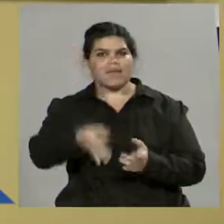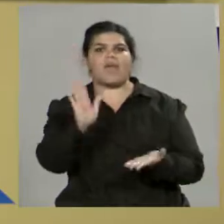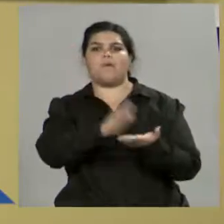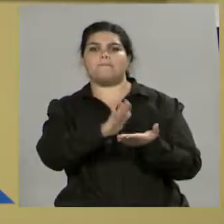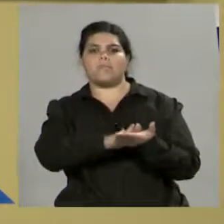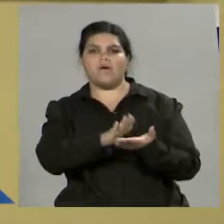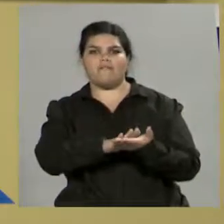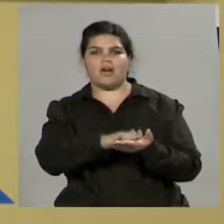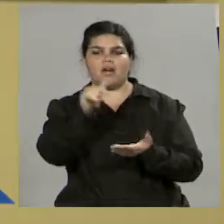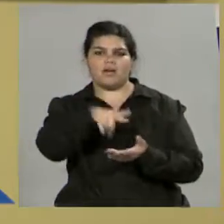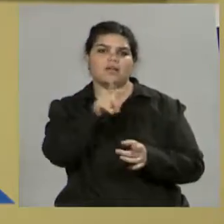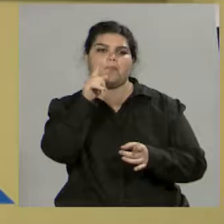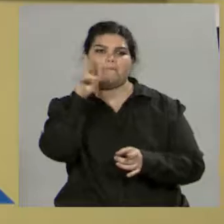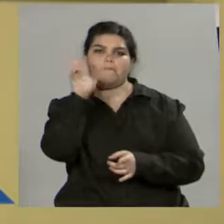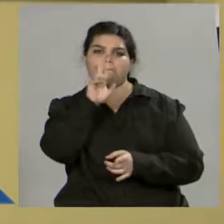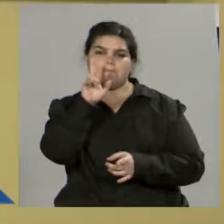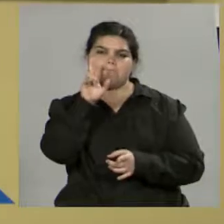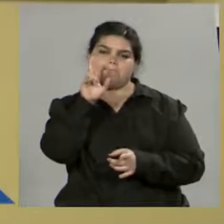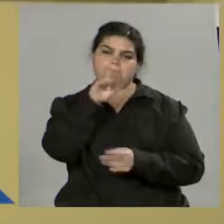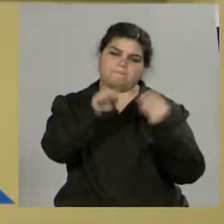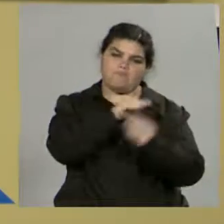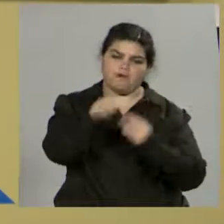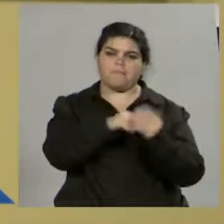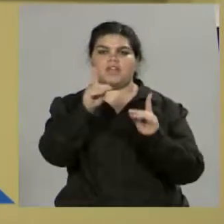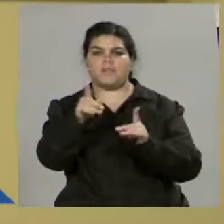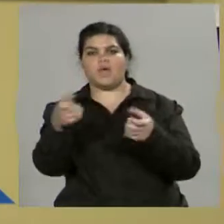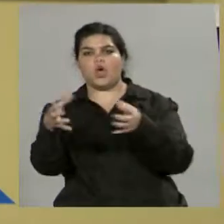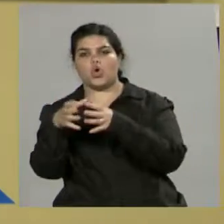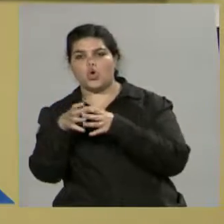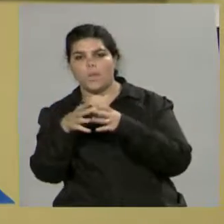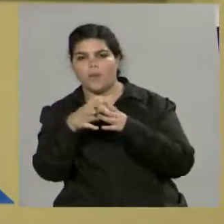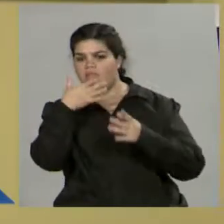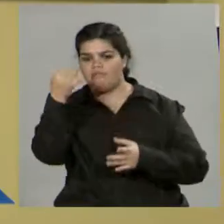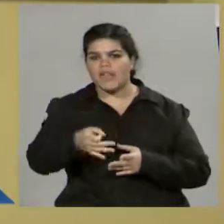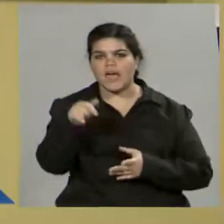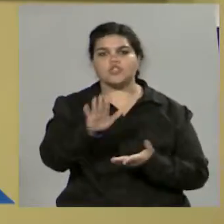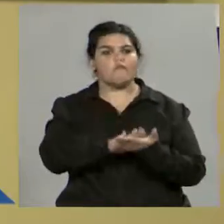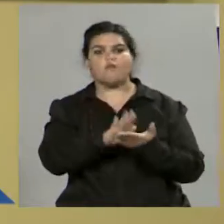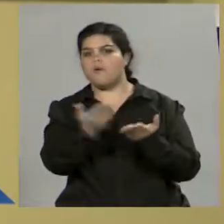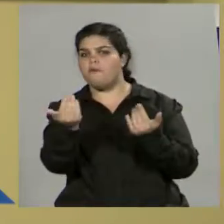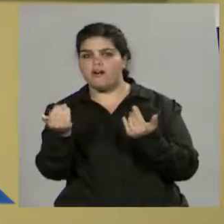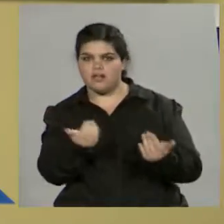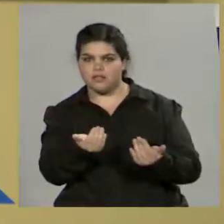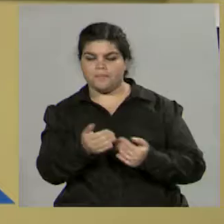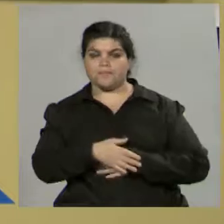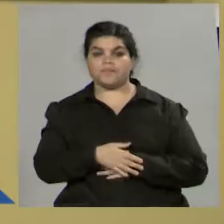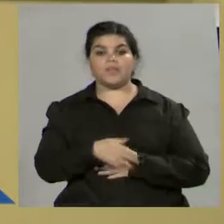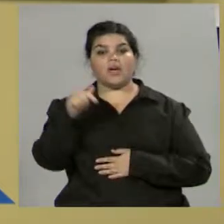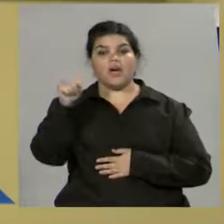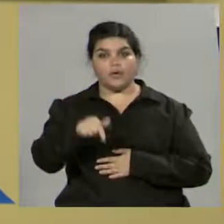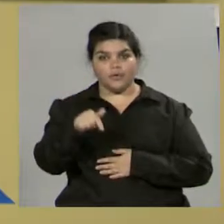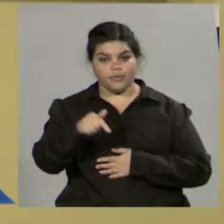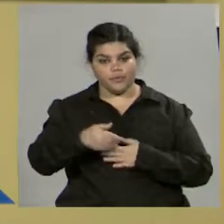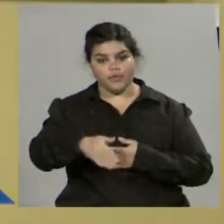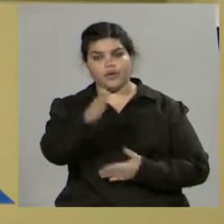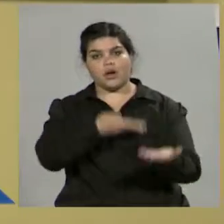esta hipótesis que plantea la familia y también los organismos de derechos humanos sobre la desaparición de Santiago Maldonado. Vamos a compartir lo